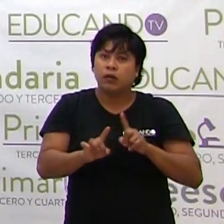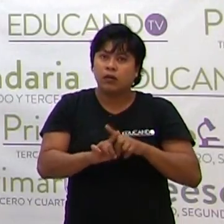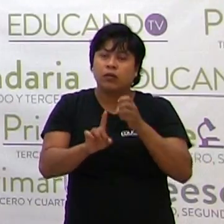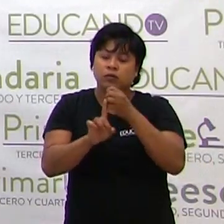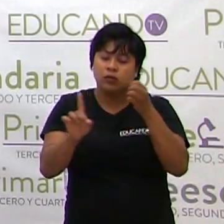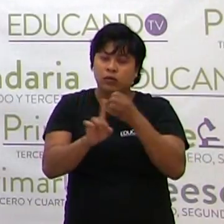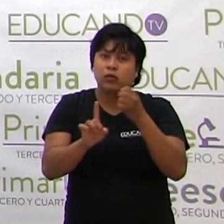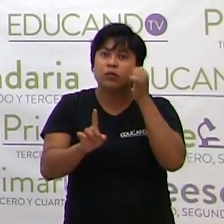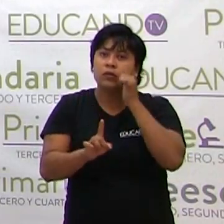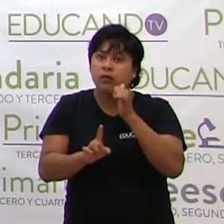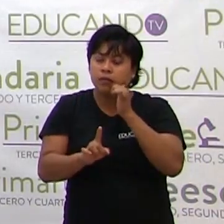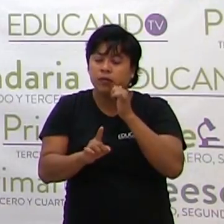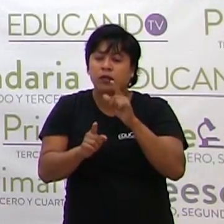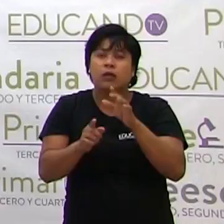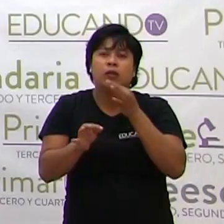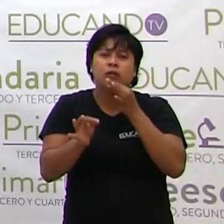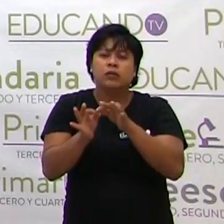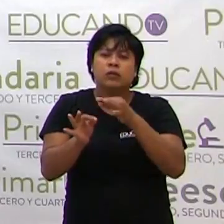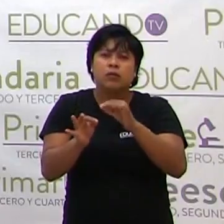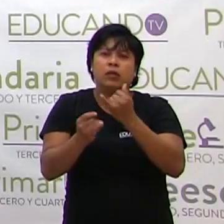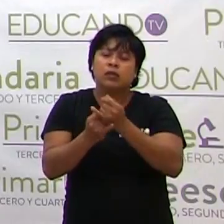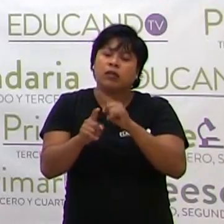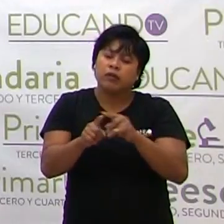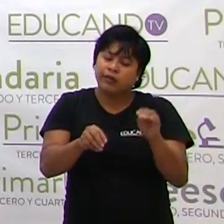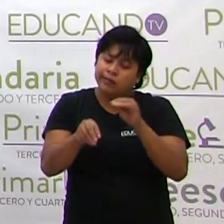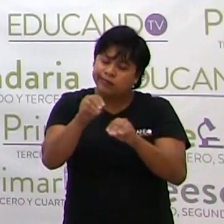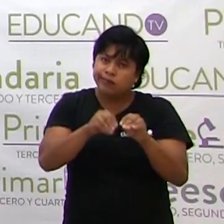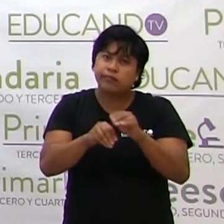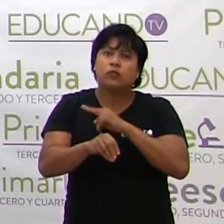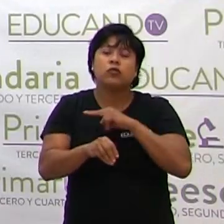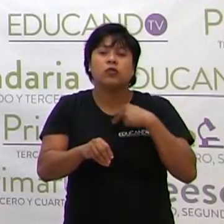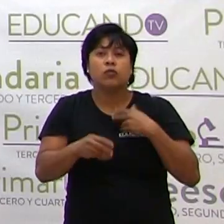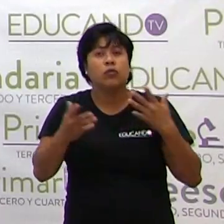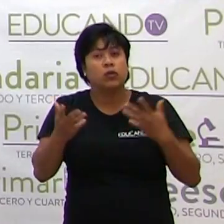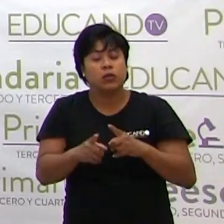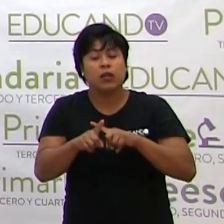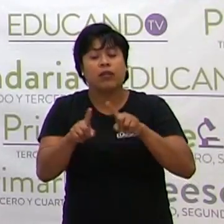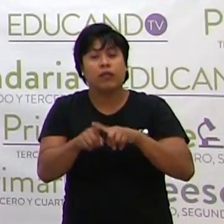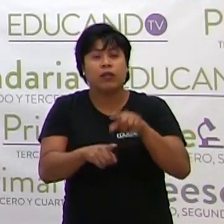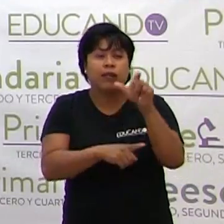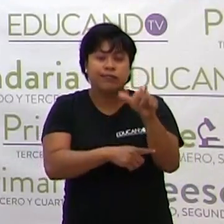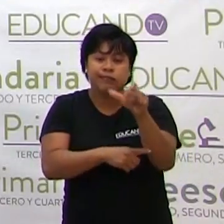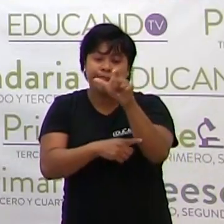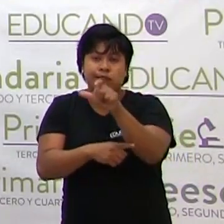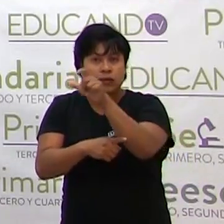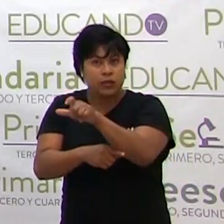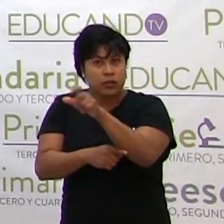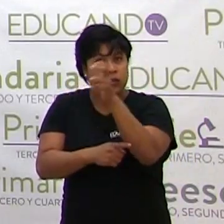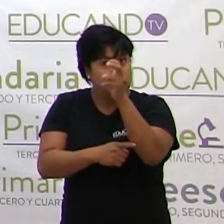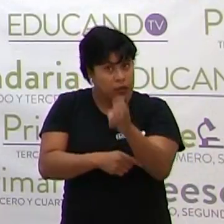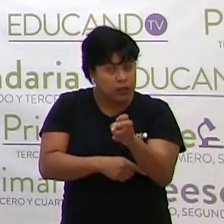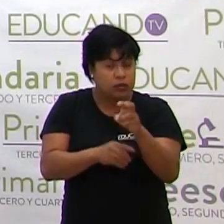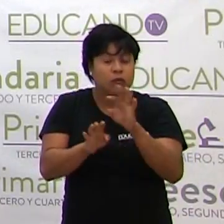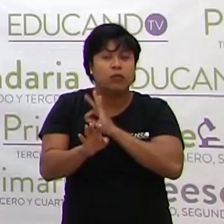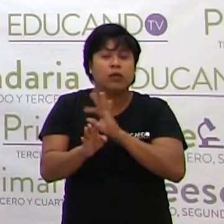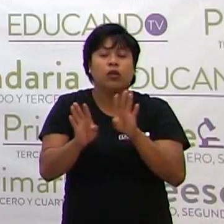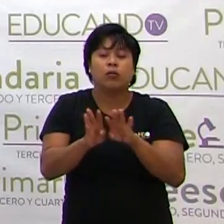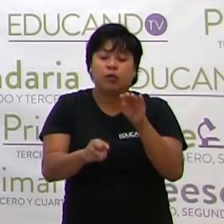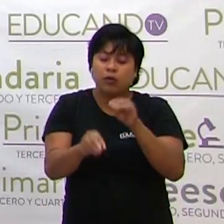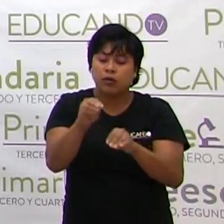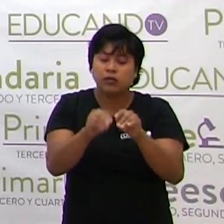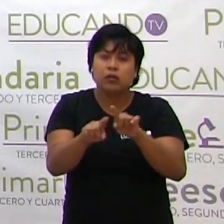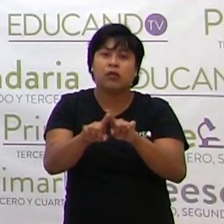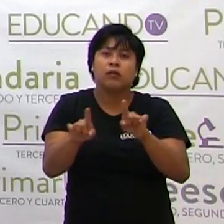oraciones simples y compuestas, vamos a organizar diferentes párrafos y estos párrafos nos van a organizar